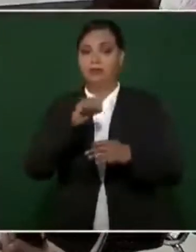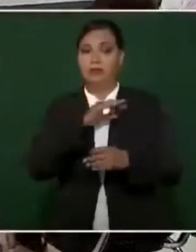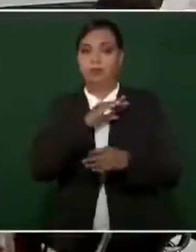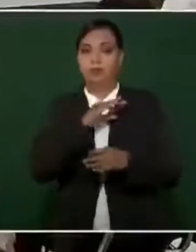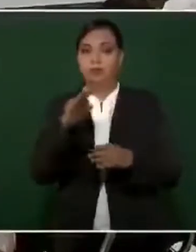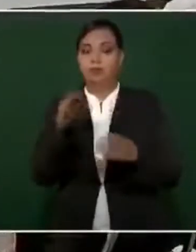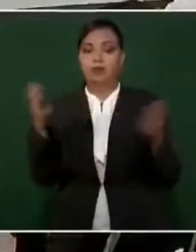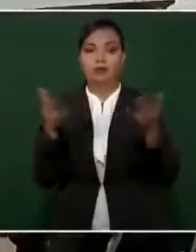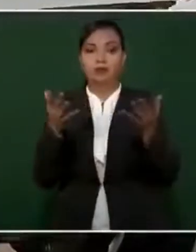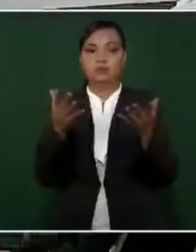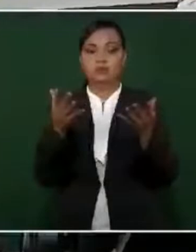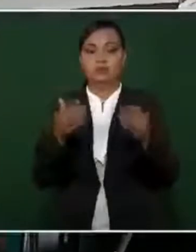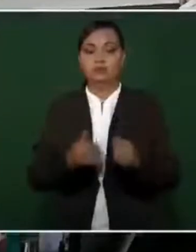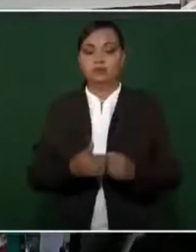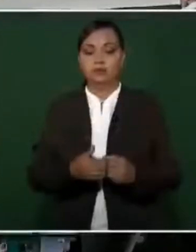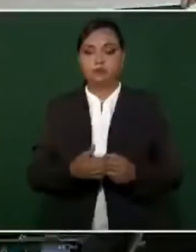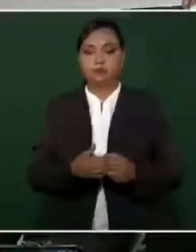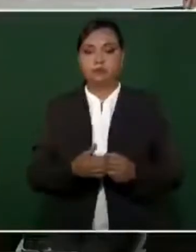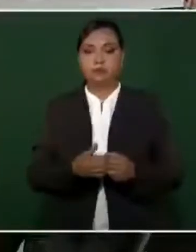se congela,